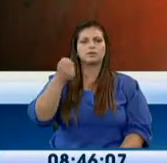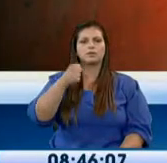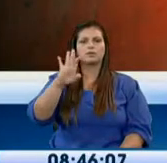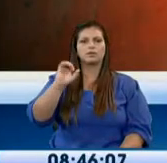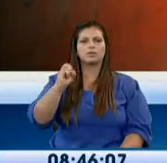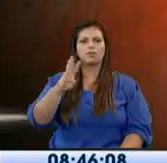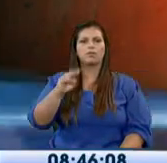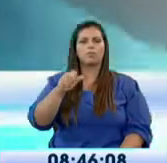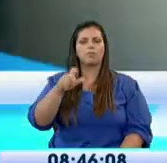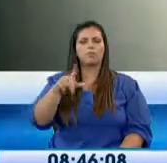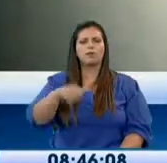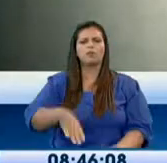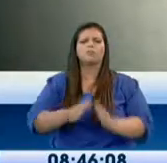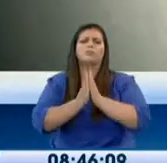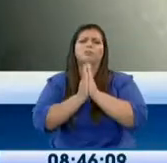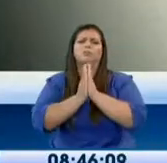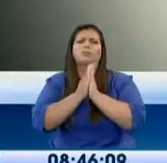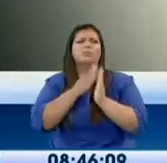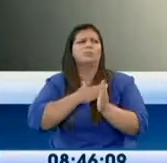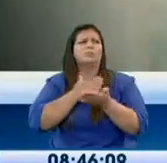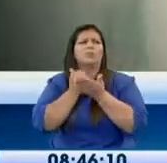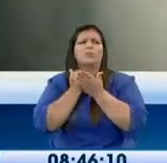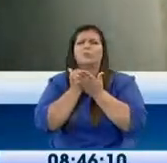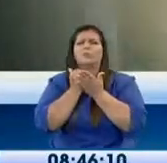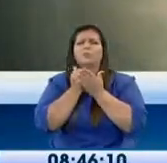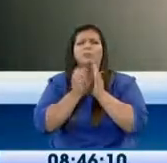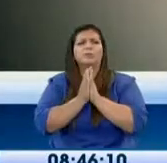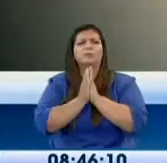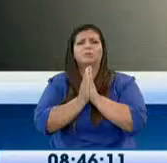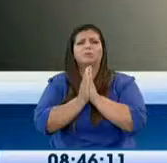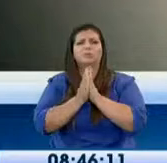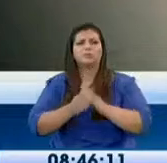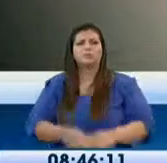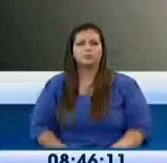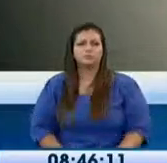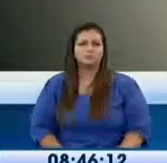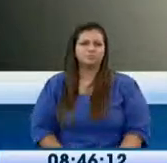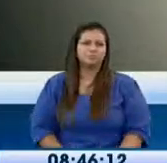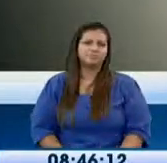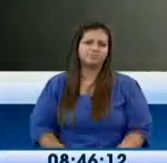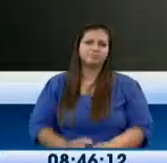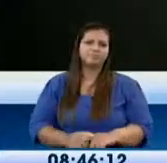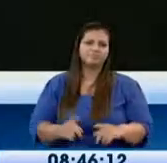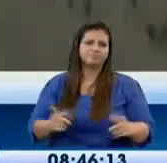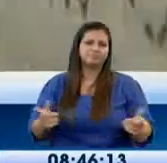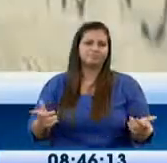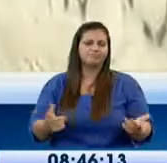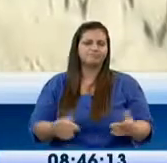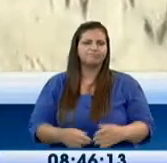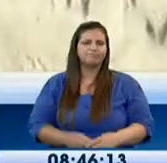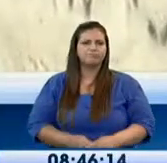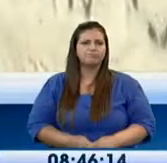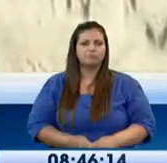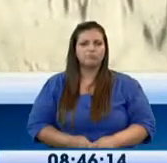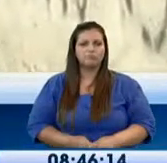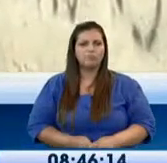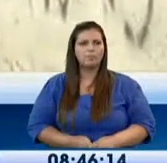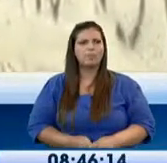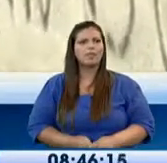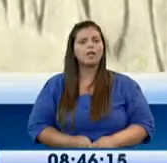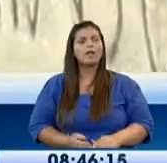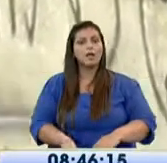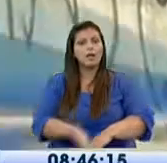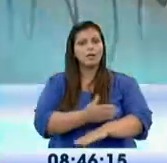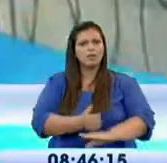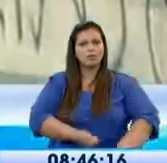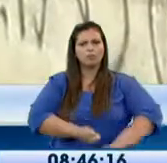Santos, pero sus plegarias son embestidas por una sombra que se agiganta. Si ellos hubiesen puesto mano dura desde un comienzo, yo creo que